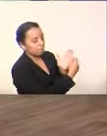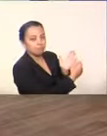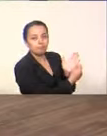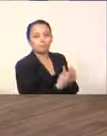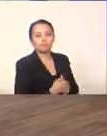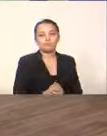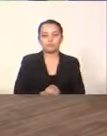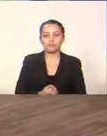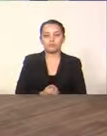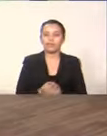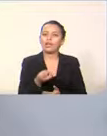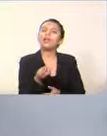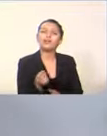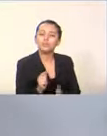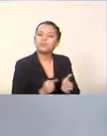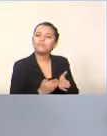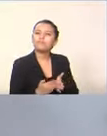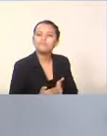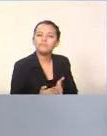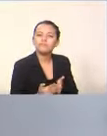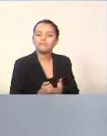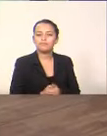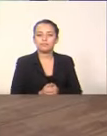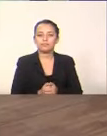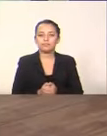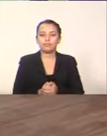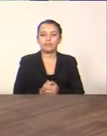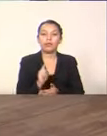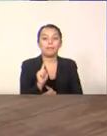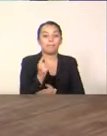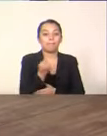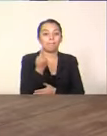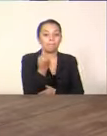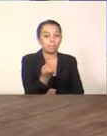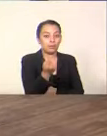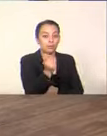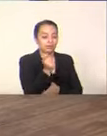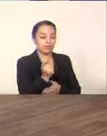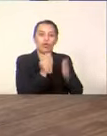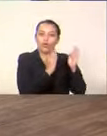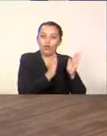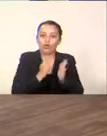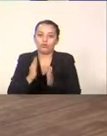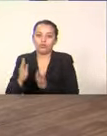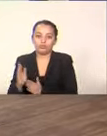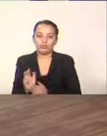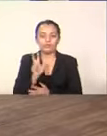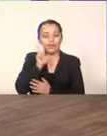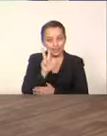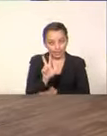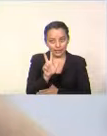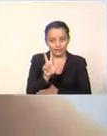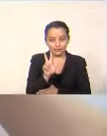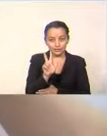¿qué número coloco primero? A mí se me ocurre que primero quizás podríamos colocar en orden el 3 en